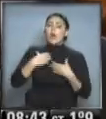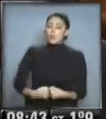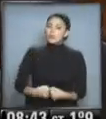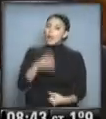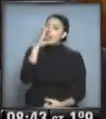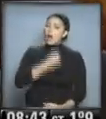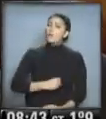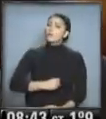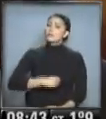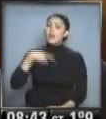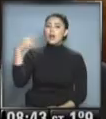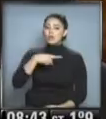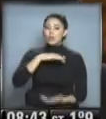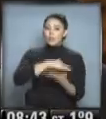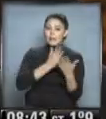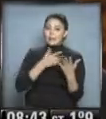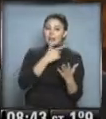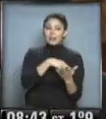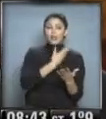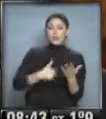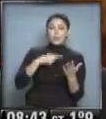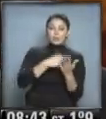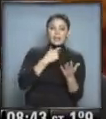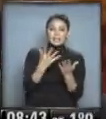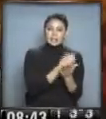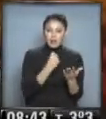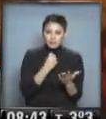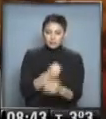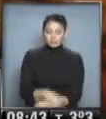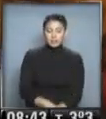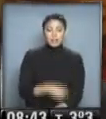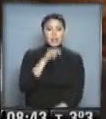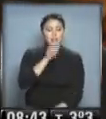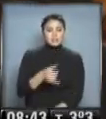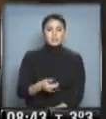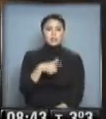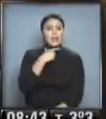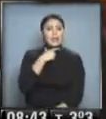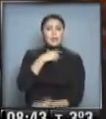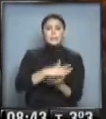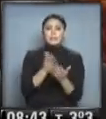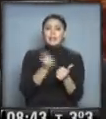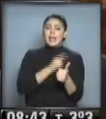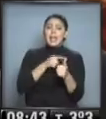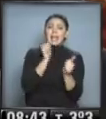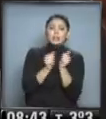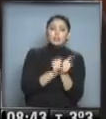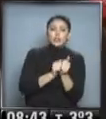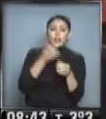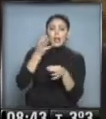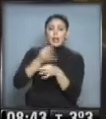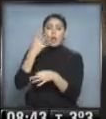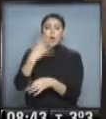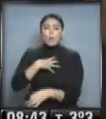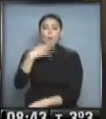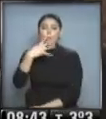contra estas materias que quiere eliminar el gobierno porteño, ¿no? Exactamente, quiere eliminar historia de los cuartos y quintos años